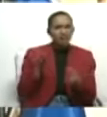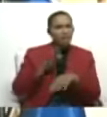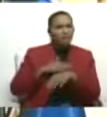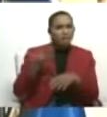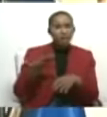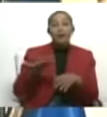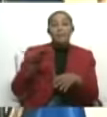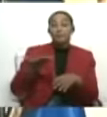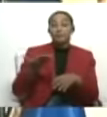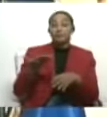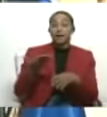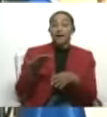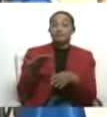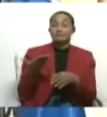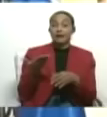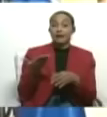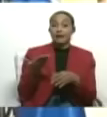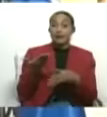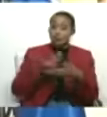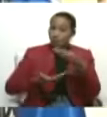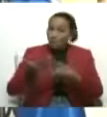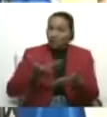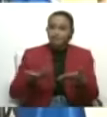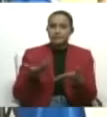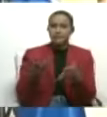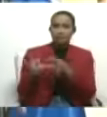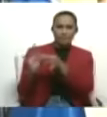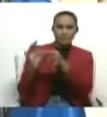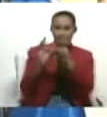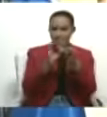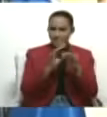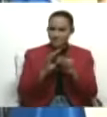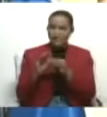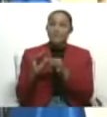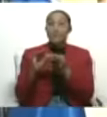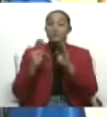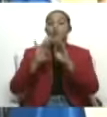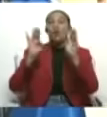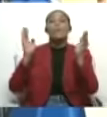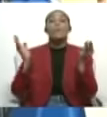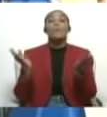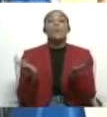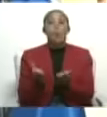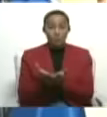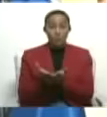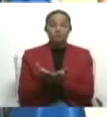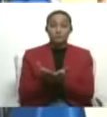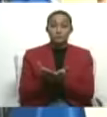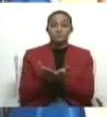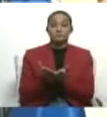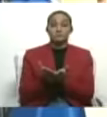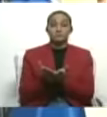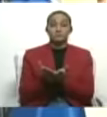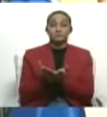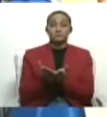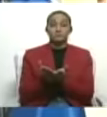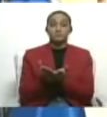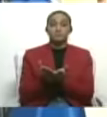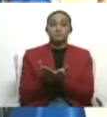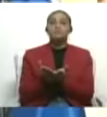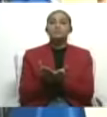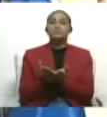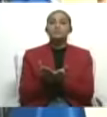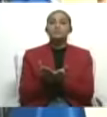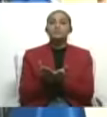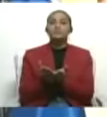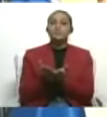en la creación de un mundo más justo o multipolar. Y destaco el